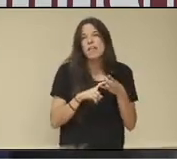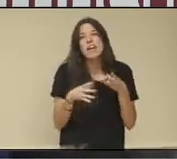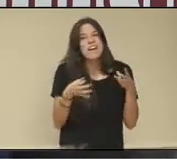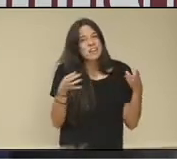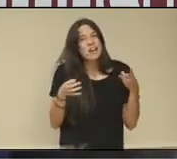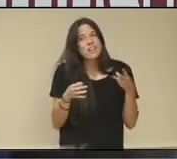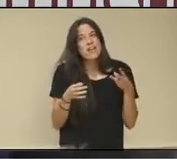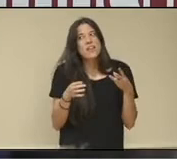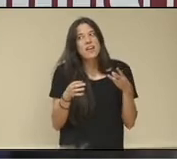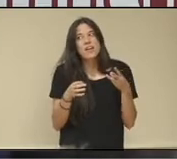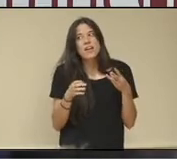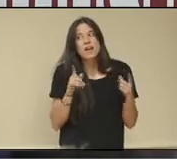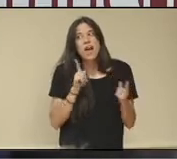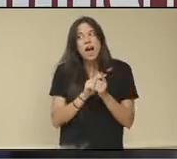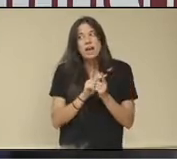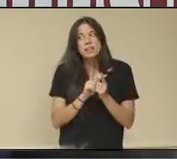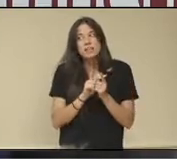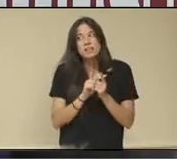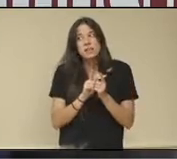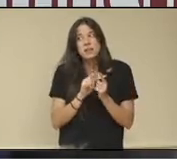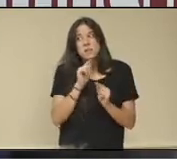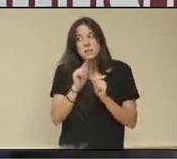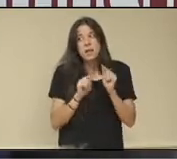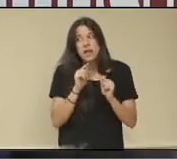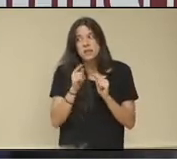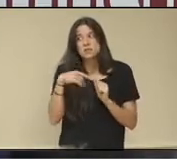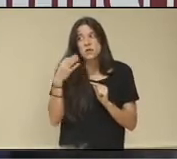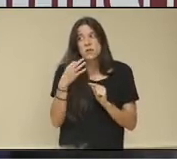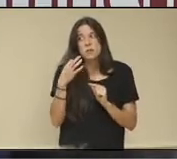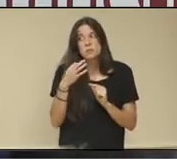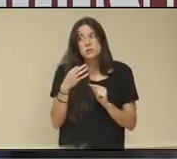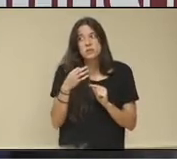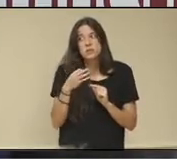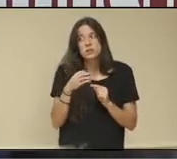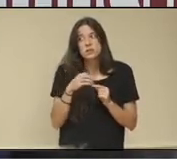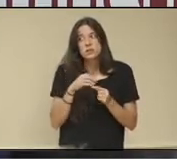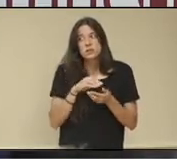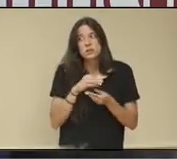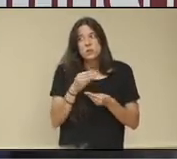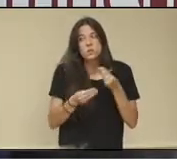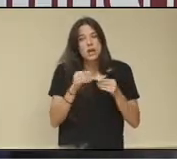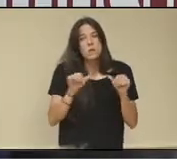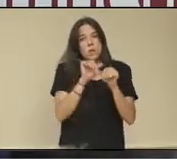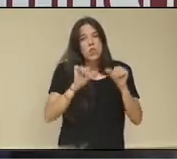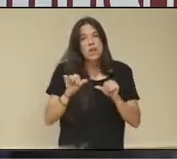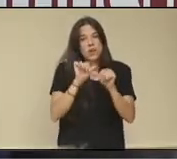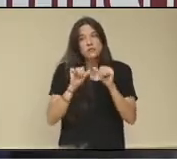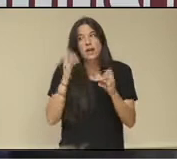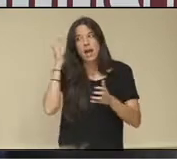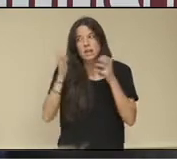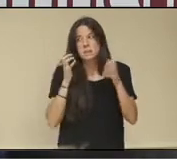los antivirales, hay que recurrir a modelos animales en los que evaluarlo.